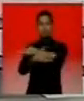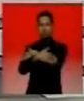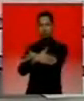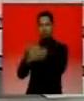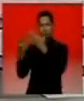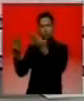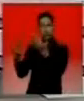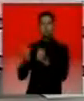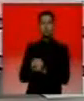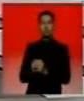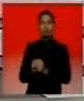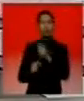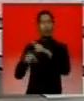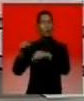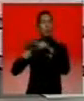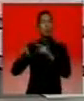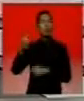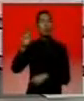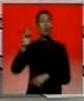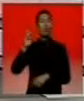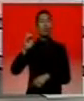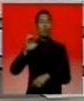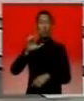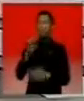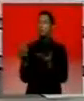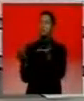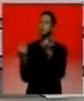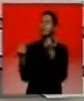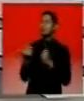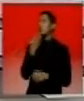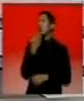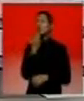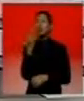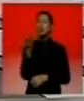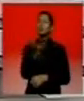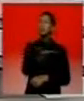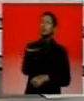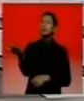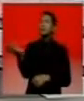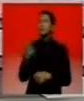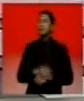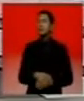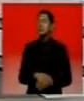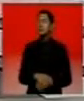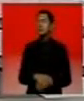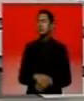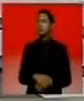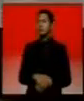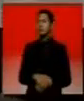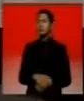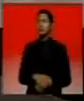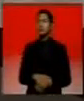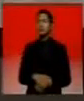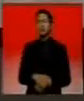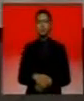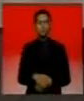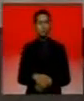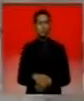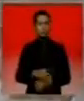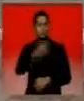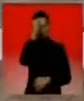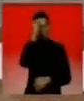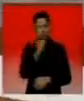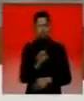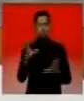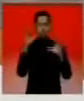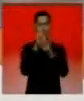buenas noches, Rommel. Cuéntanos cuál es el ambiente a esta hora en el lugar. Te escuchamos. Así es, buenas noches.